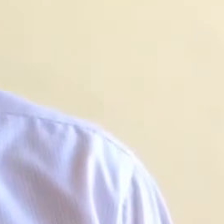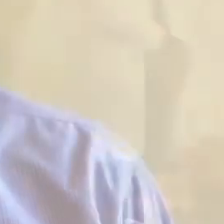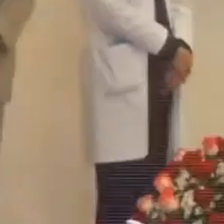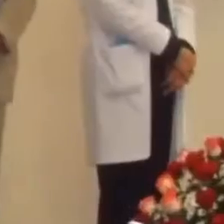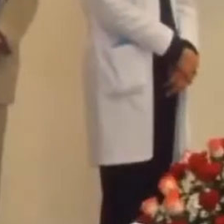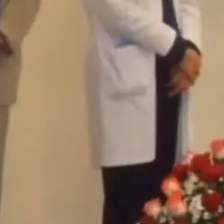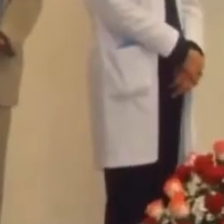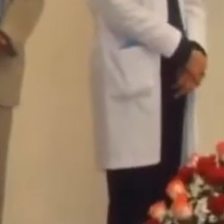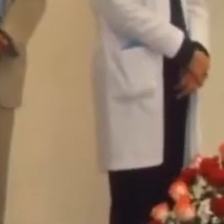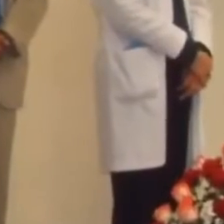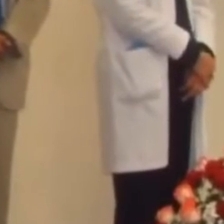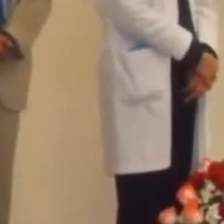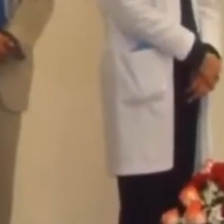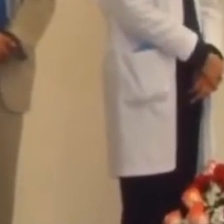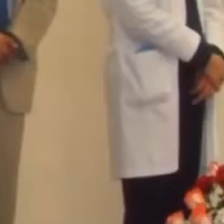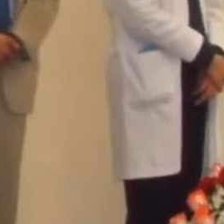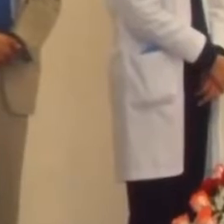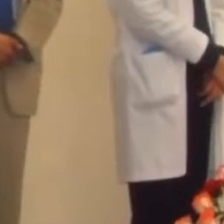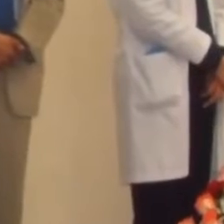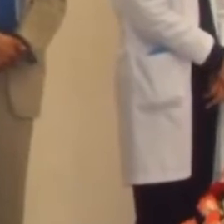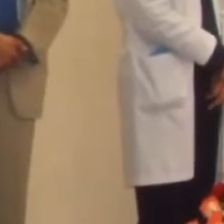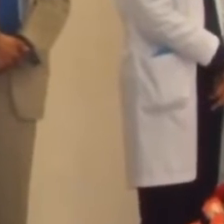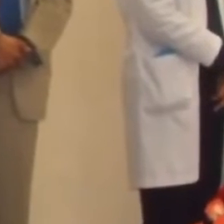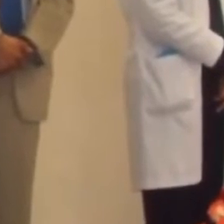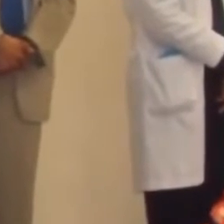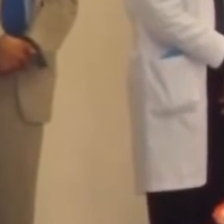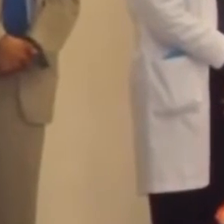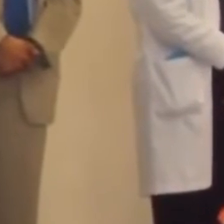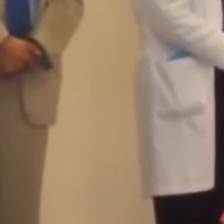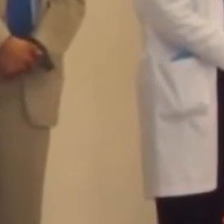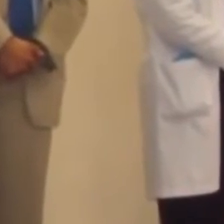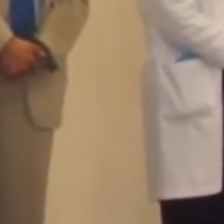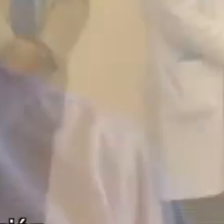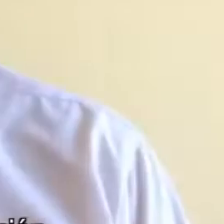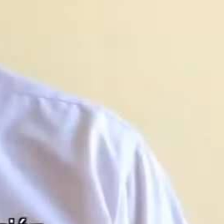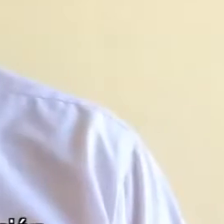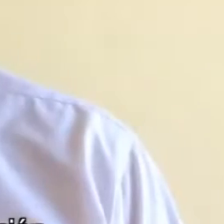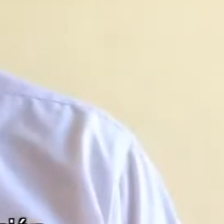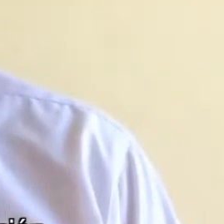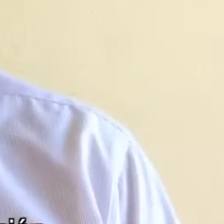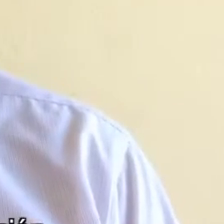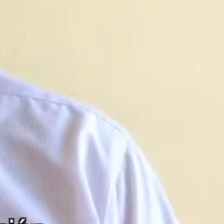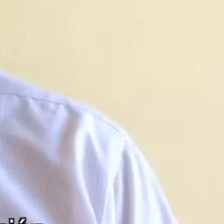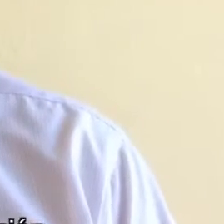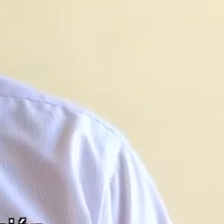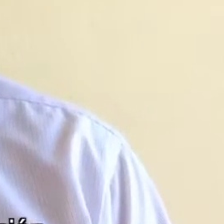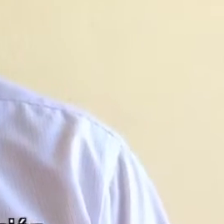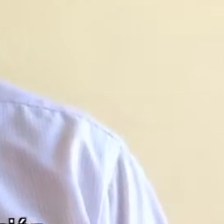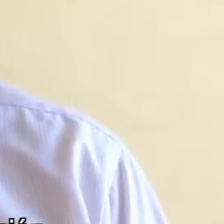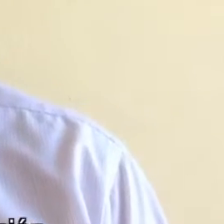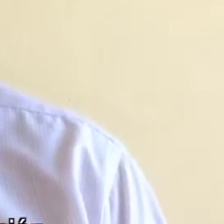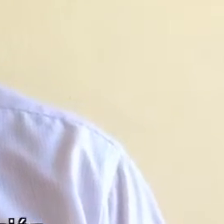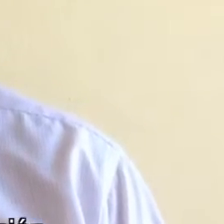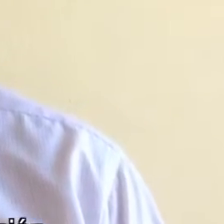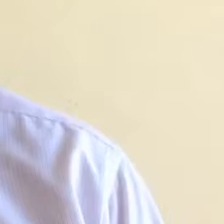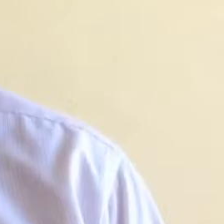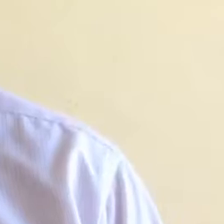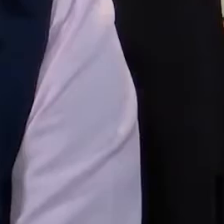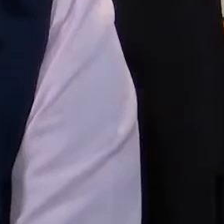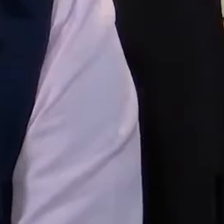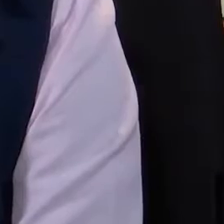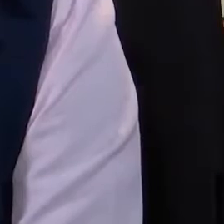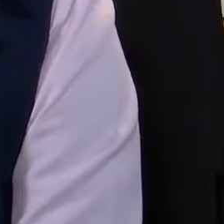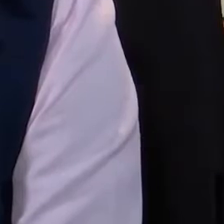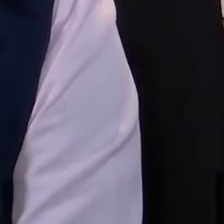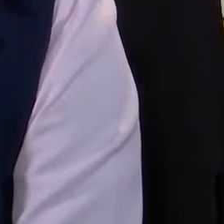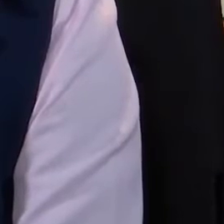me dan a mi trabajo realizado. Siempre daré lo mejor de mí, tratando de hacer un mejor país y una mejor nación.